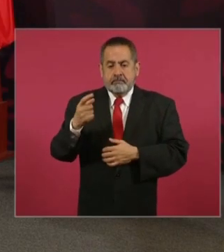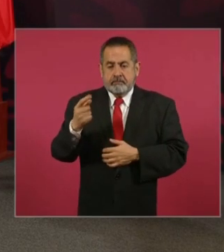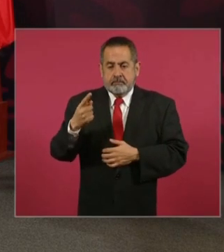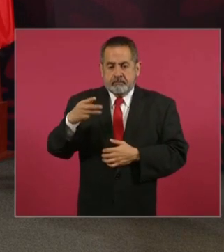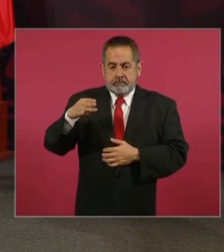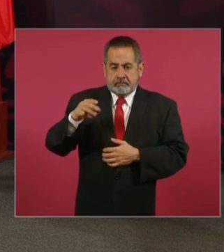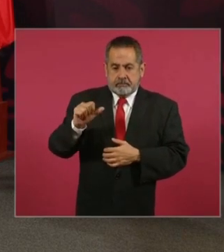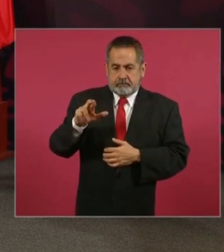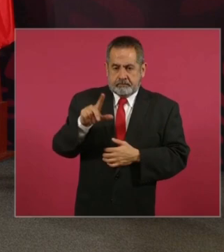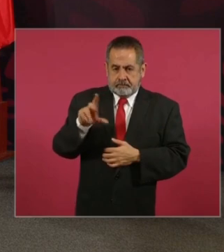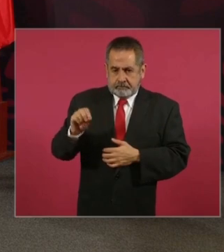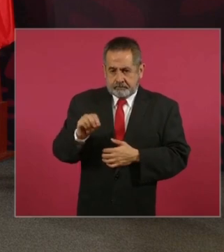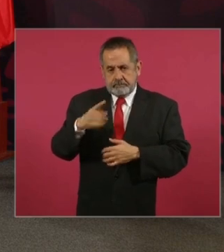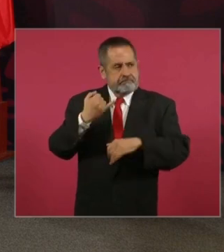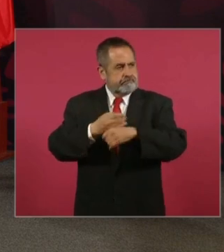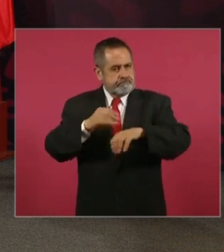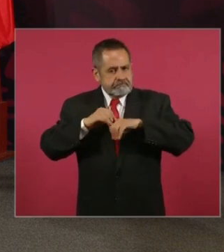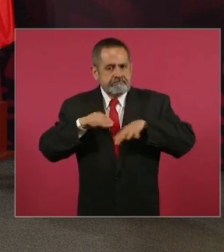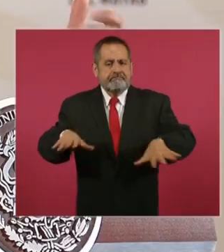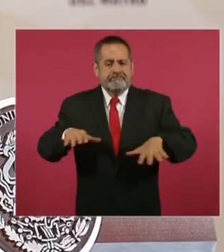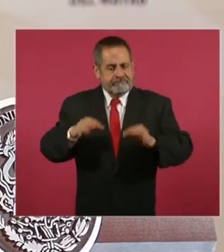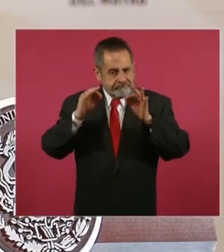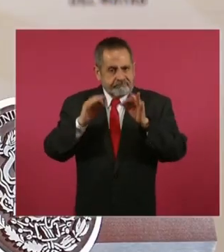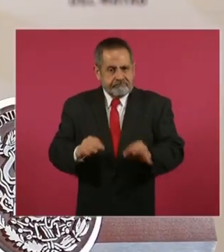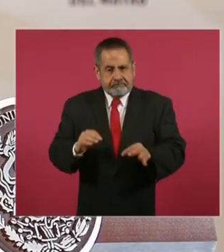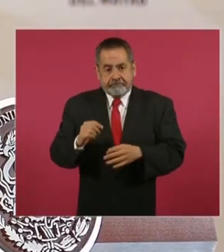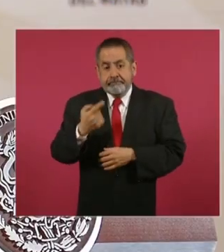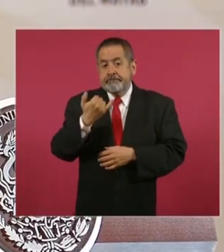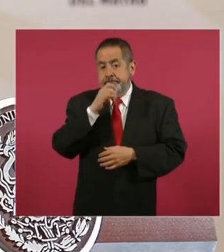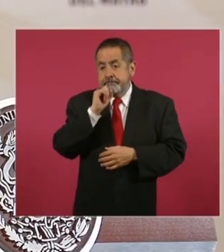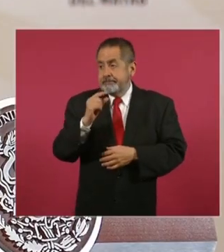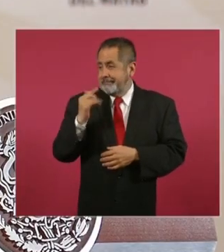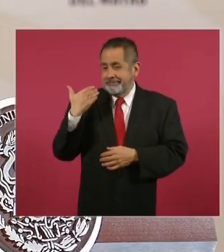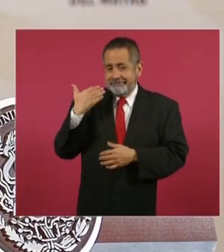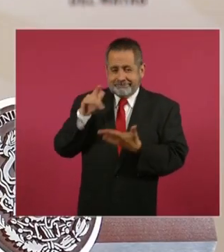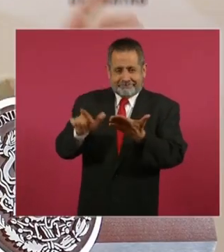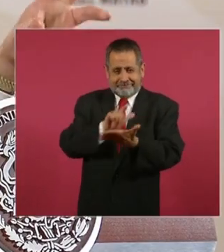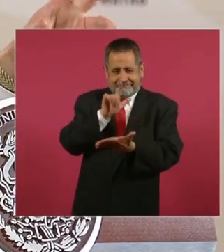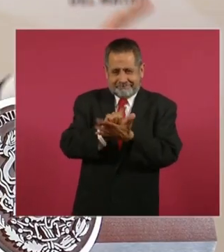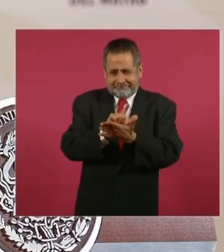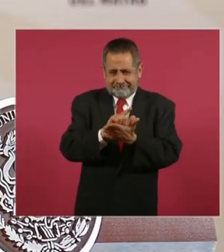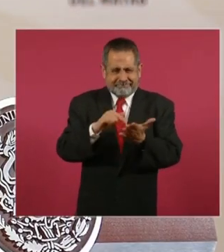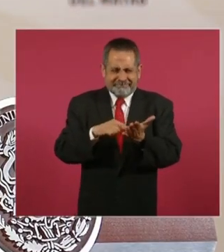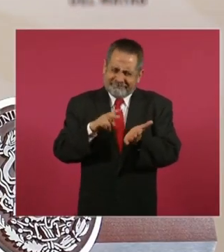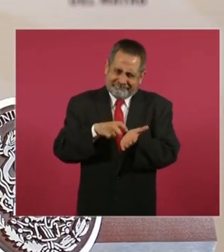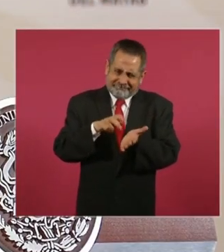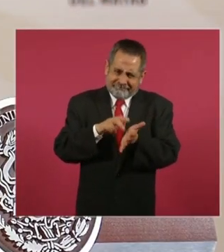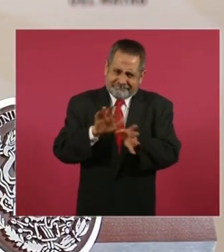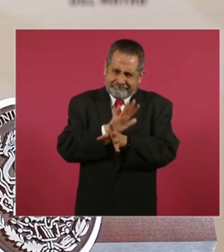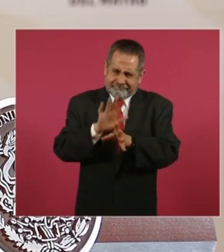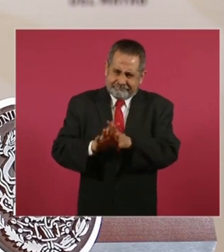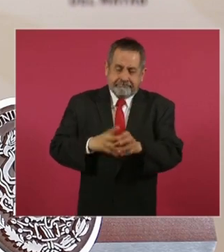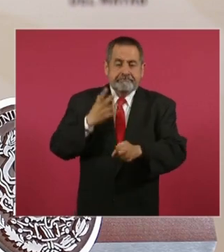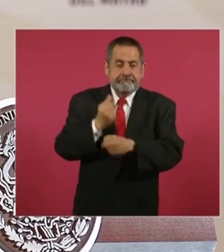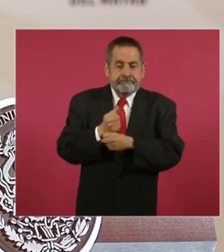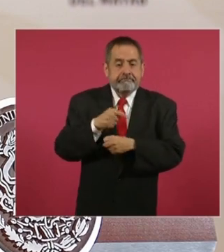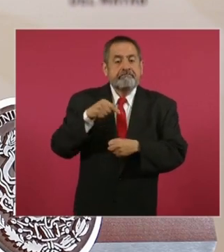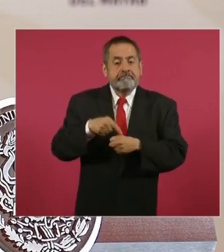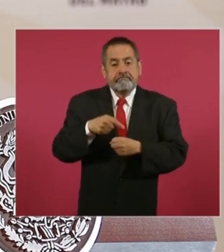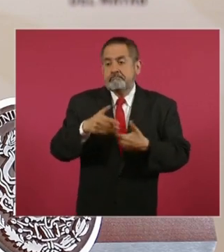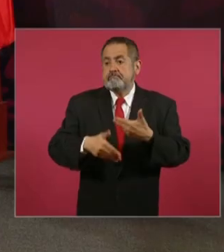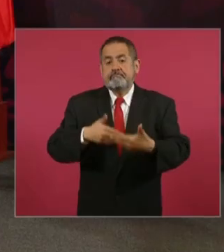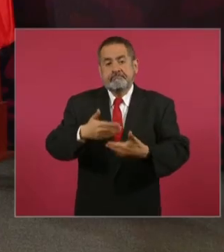dar conocimiento sobre los alcances de la reciente reforma a la Ley de Coordinación Fiscal, que nos llevará a un proceso quizá